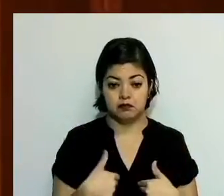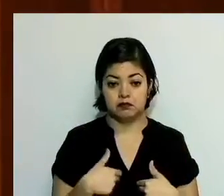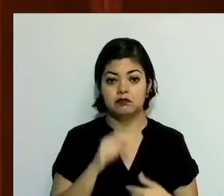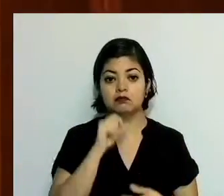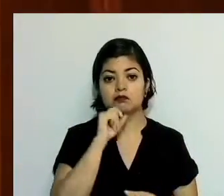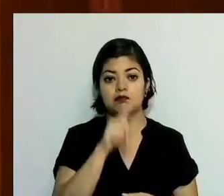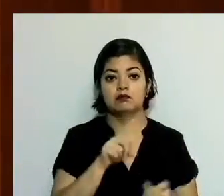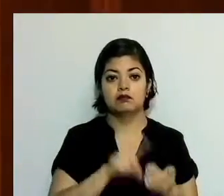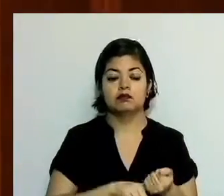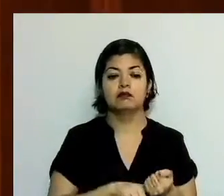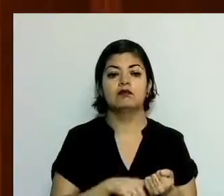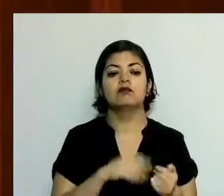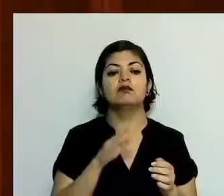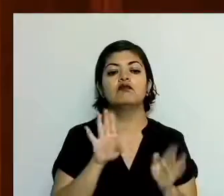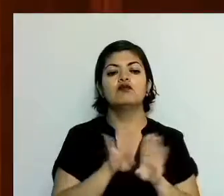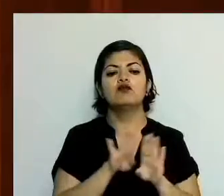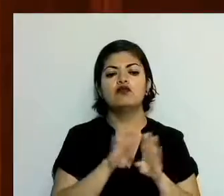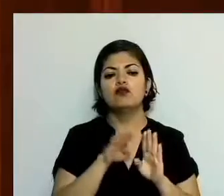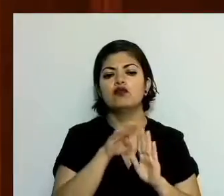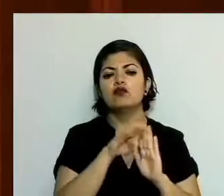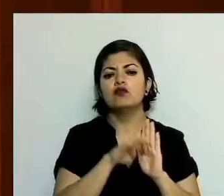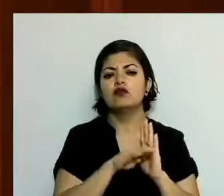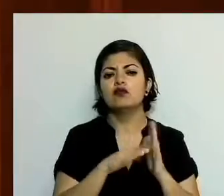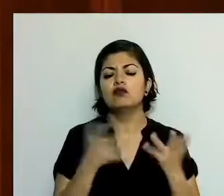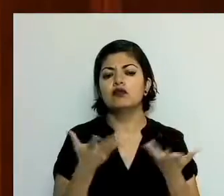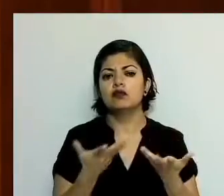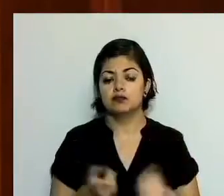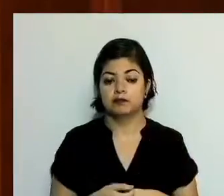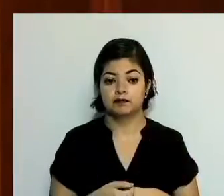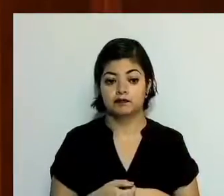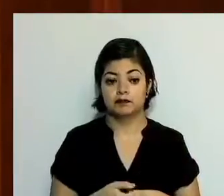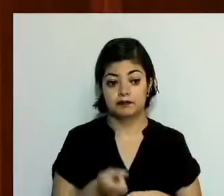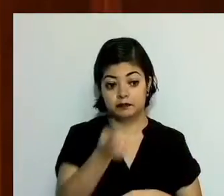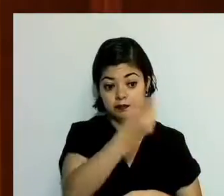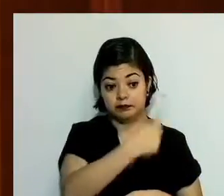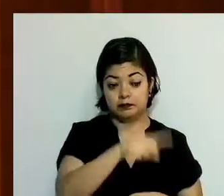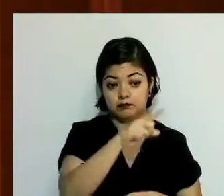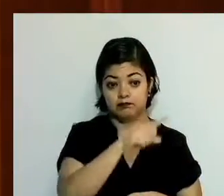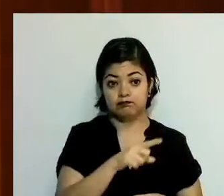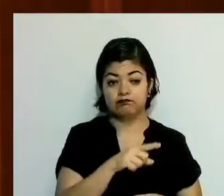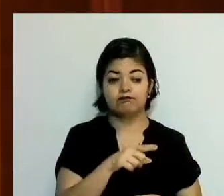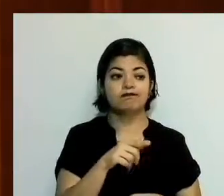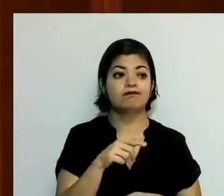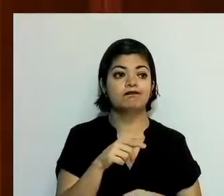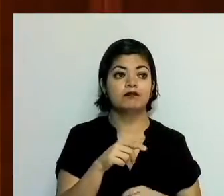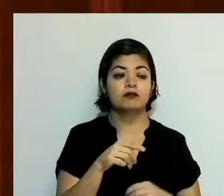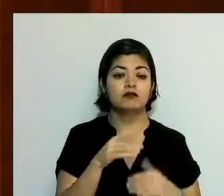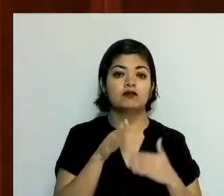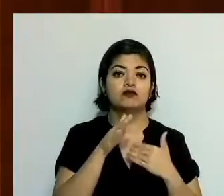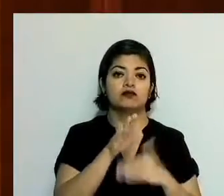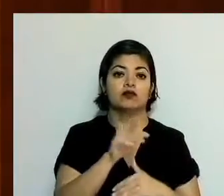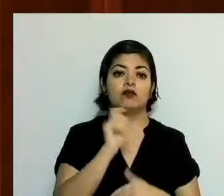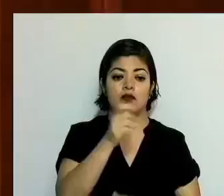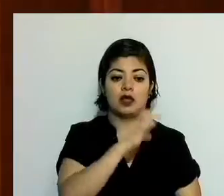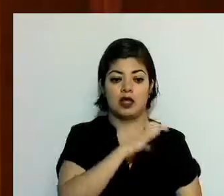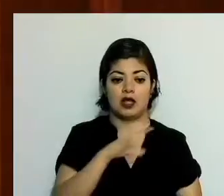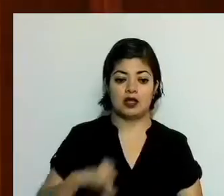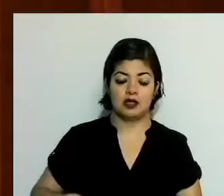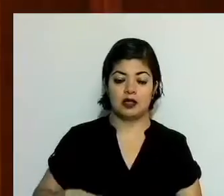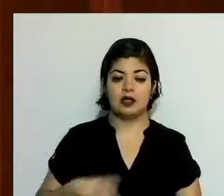al tenor siguiente. Las y los aspirantes debieron cumplir y acreditar de manera